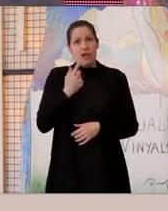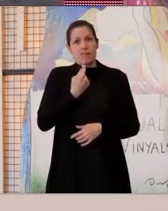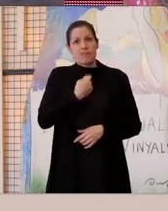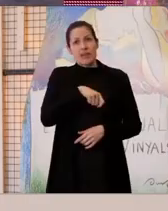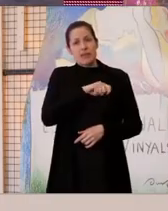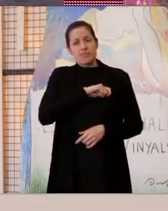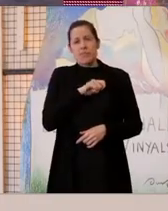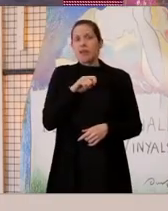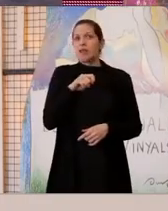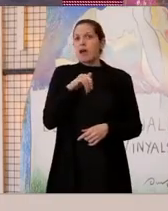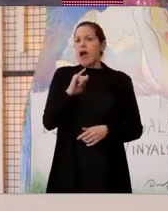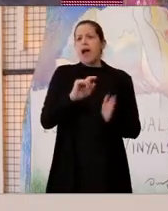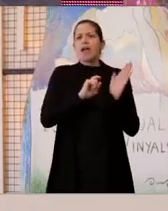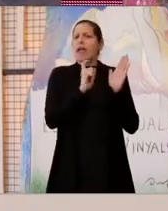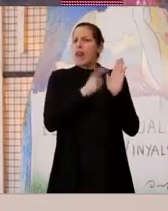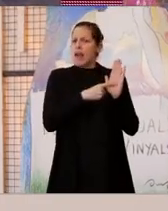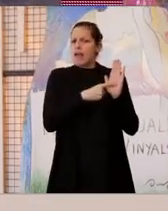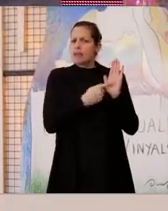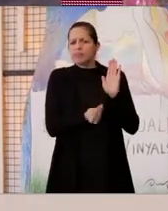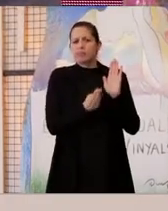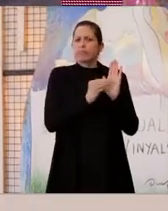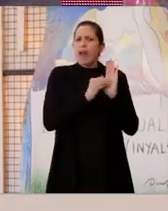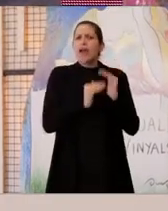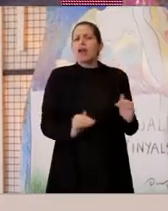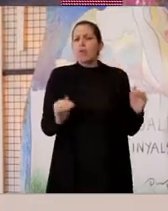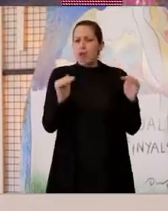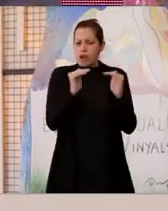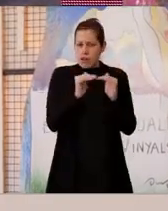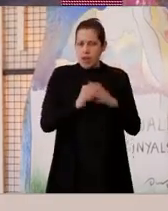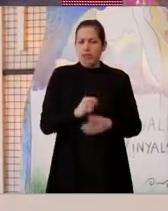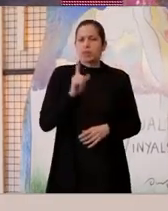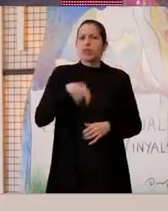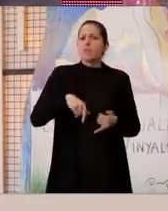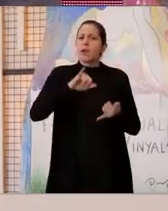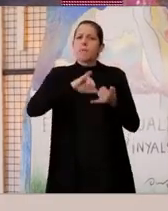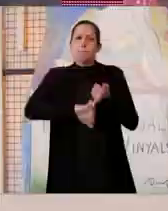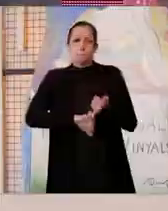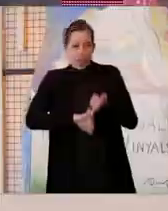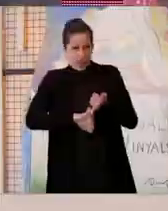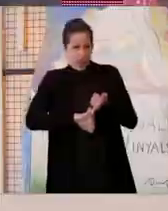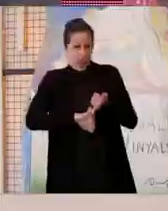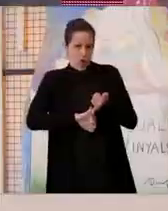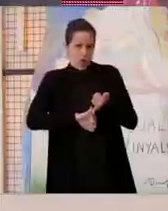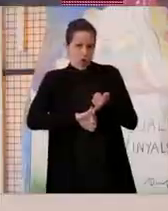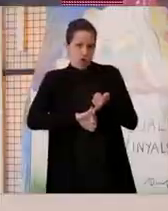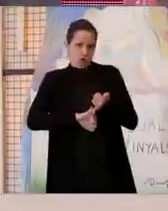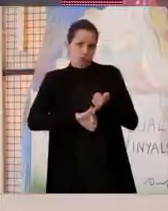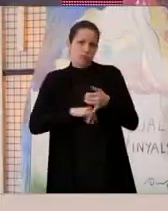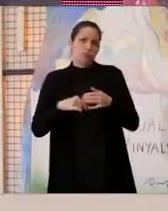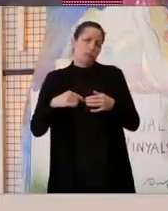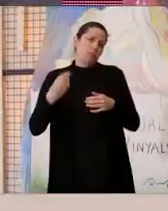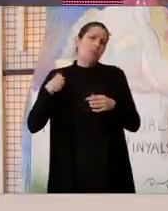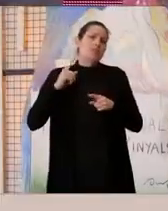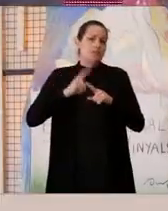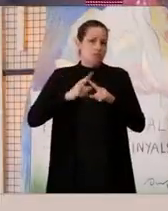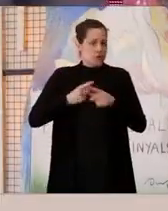meten unas leyes de igualdad una ley del matrimonio del mismo personas del mismo sexo